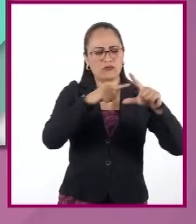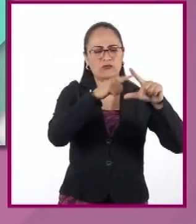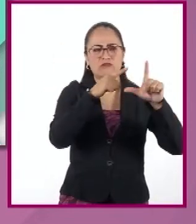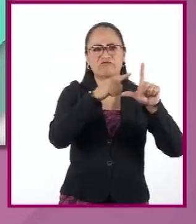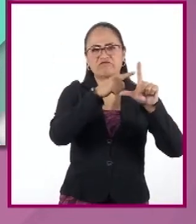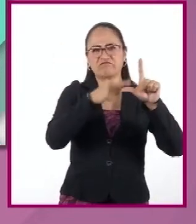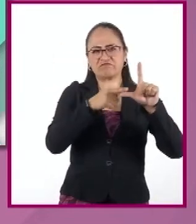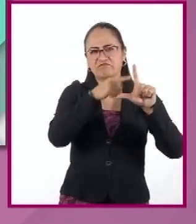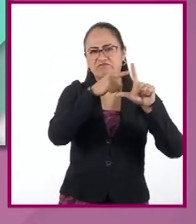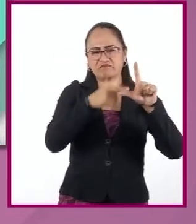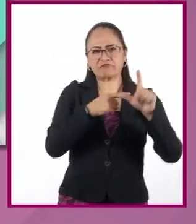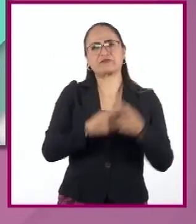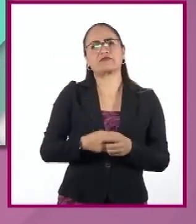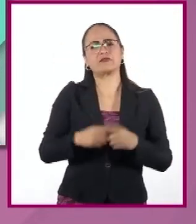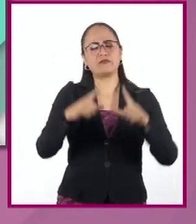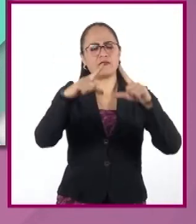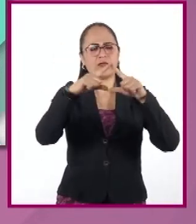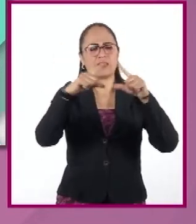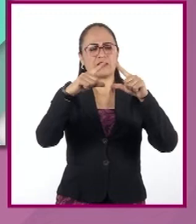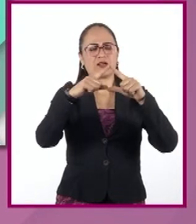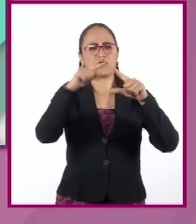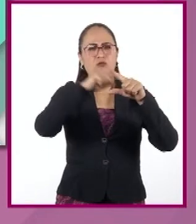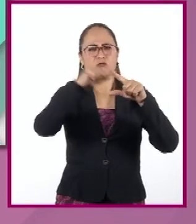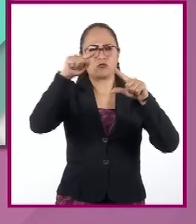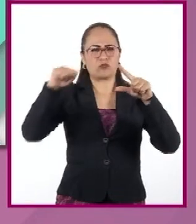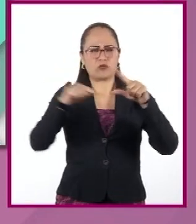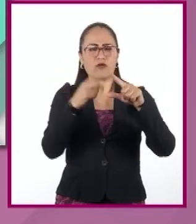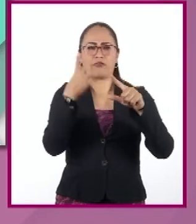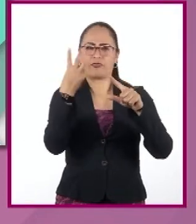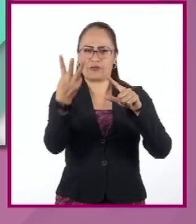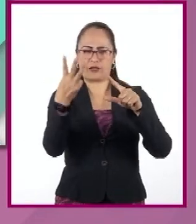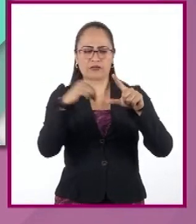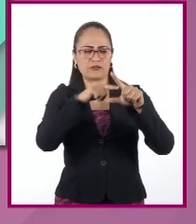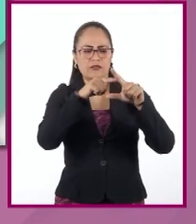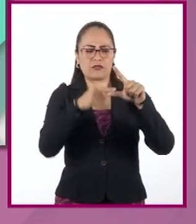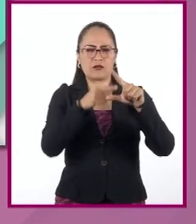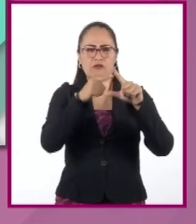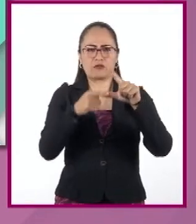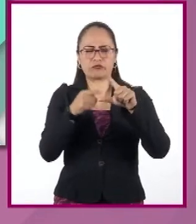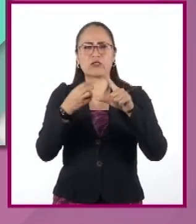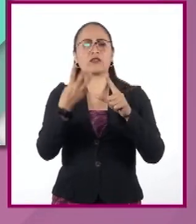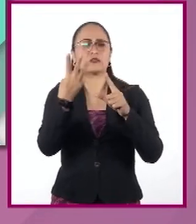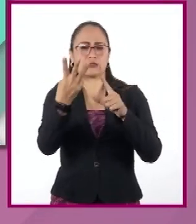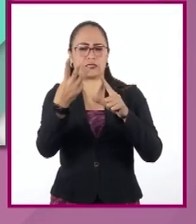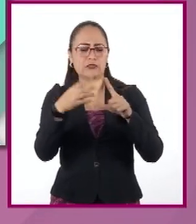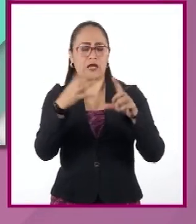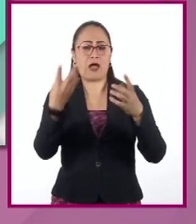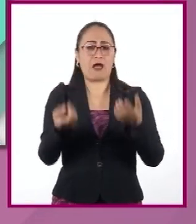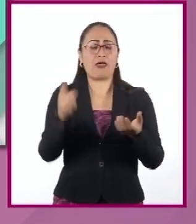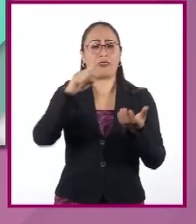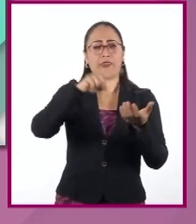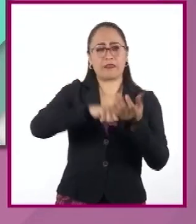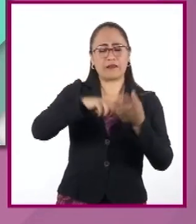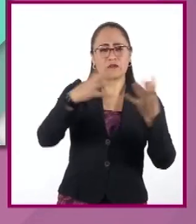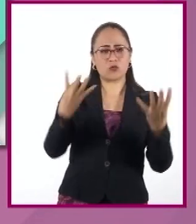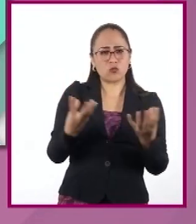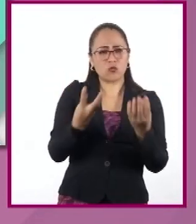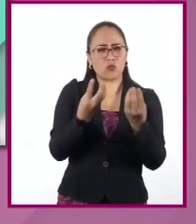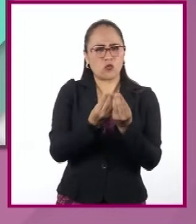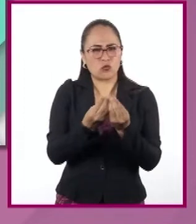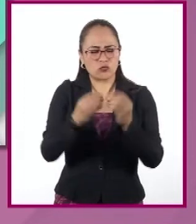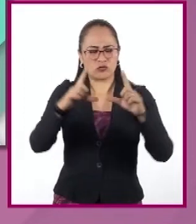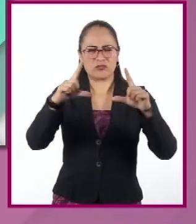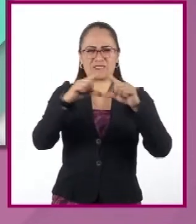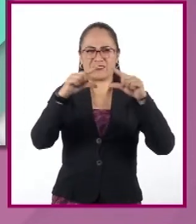está formado por 3 lados y 3 ángulos. Además, la suma de los ángulos interiores de cualquier